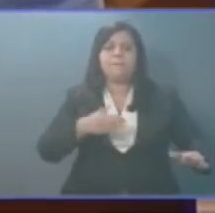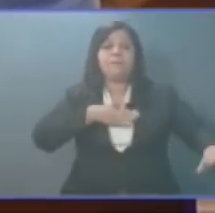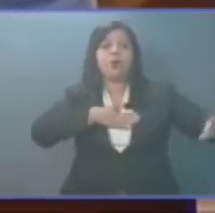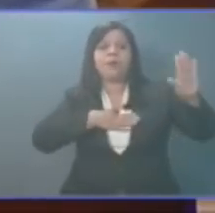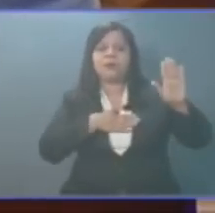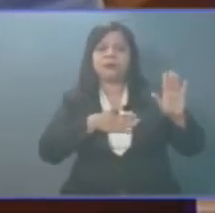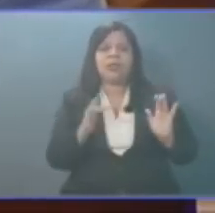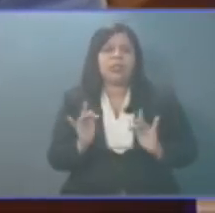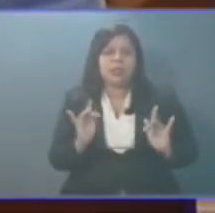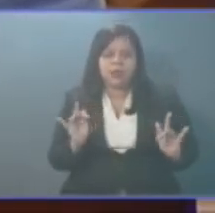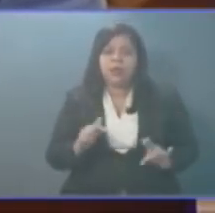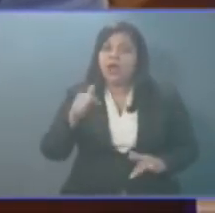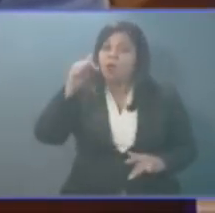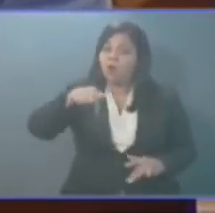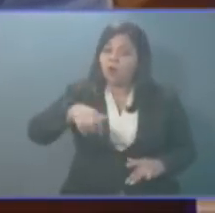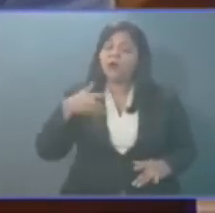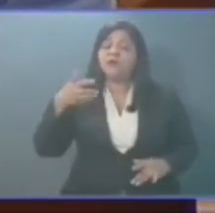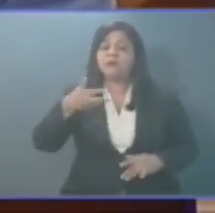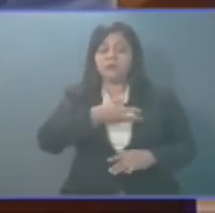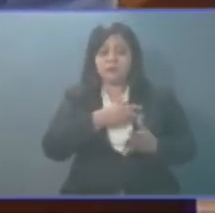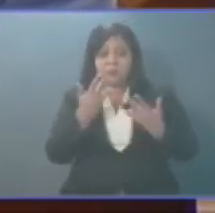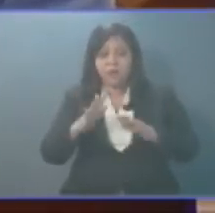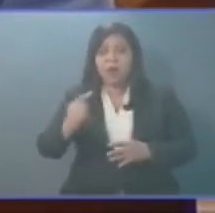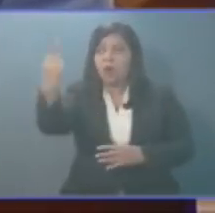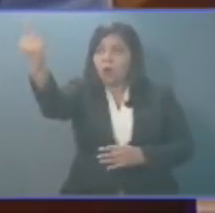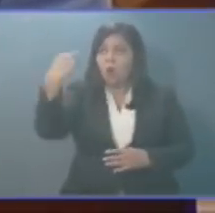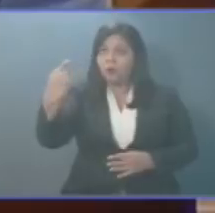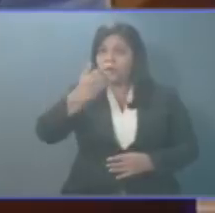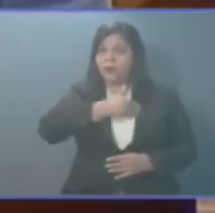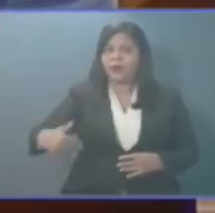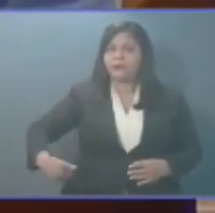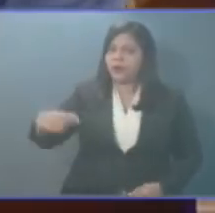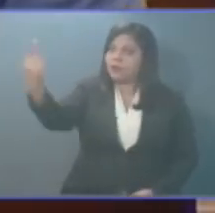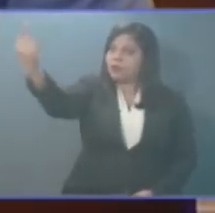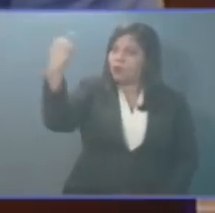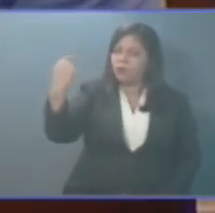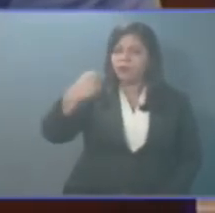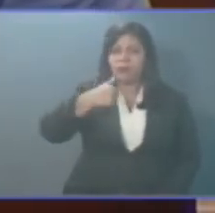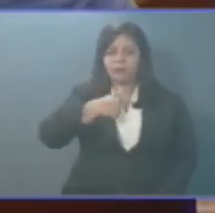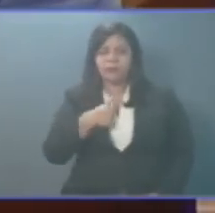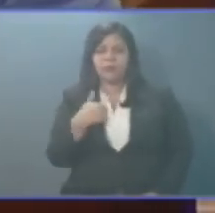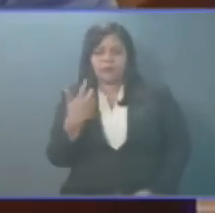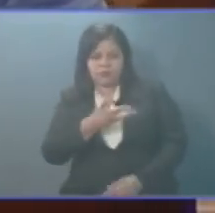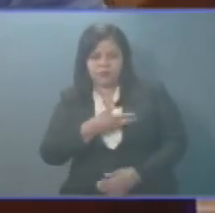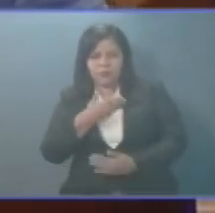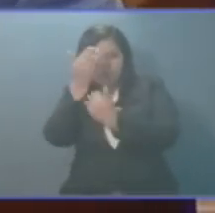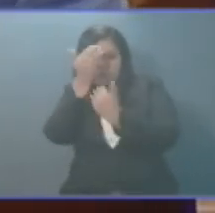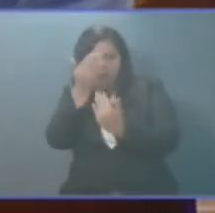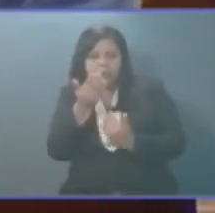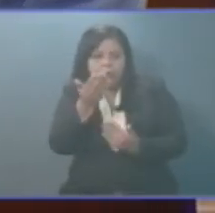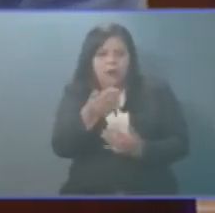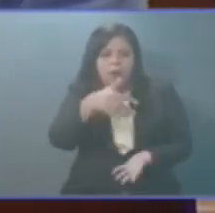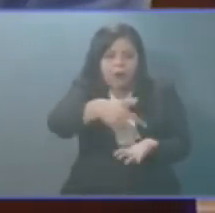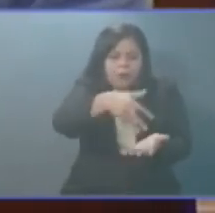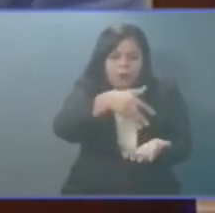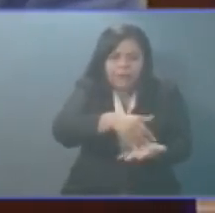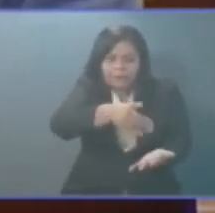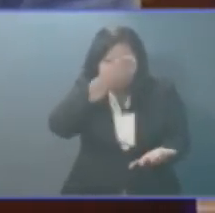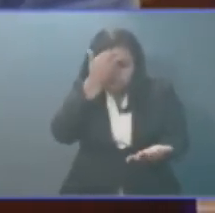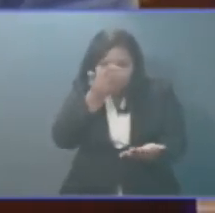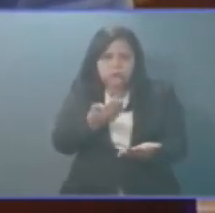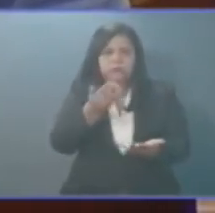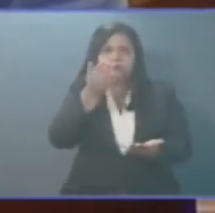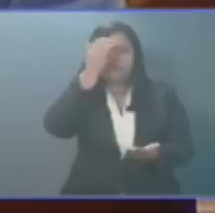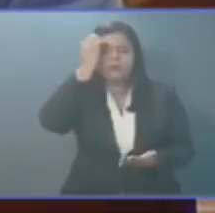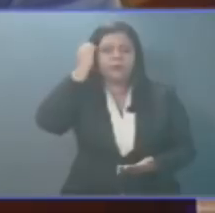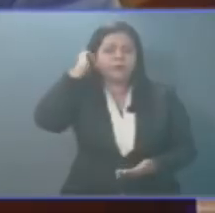nuestra parte, tal y como nos lo ha encomendado nuestro presidente Nayib Bukele, porque nos debemos a nuestra gente, que es el pueblo